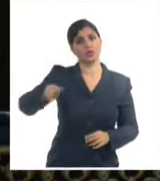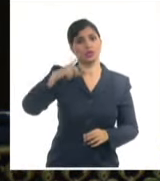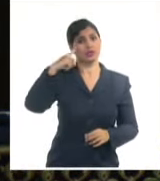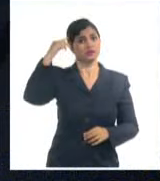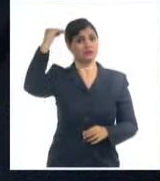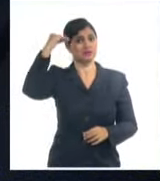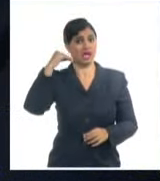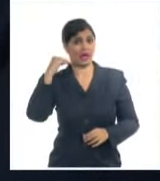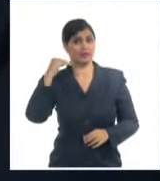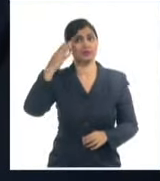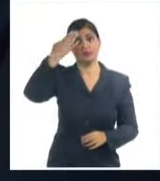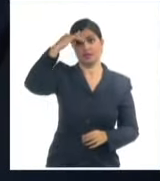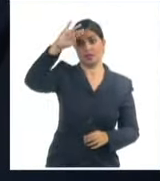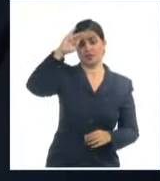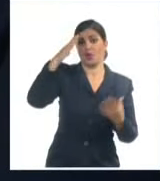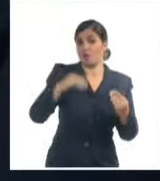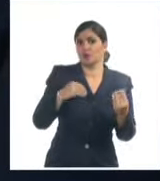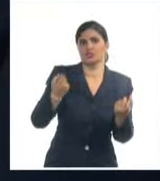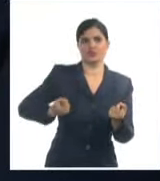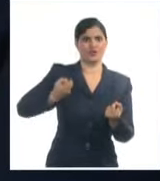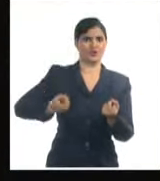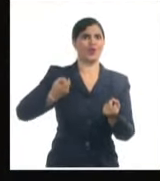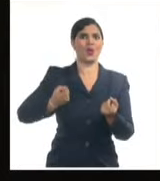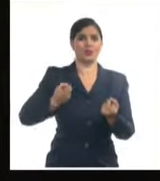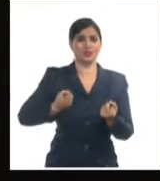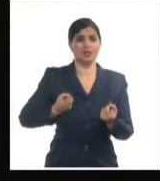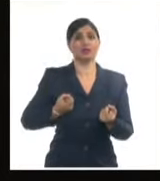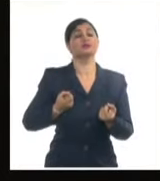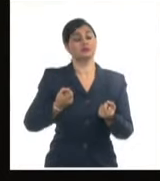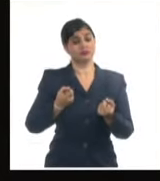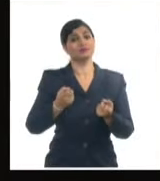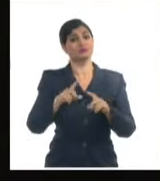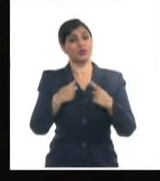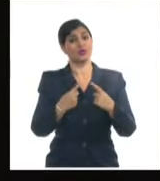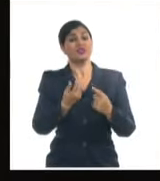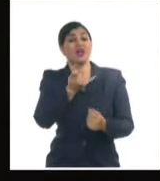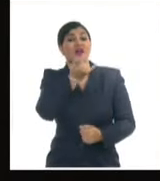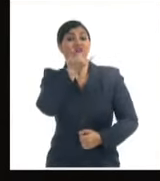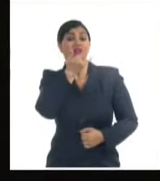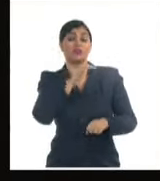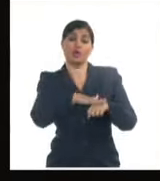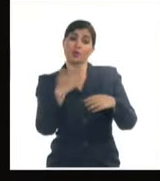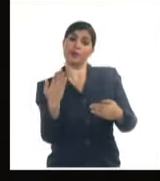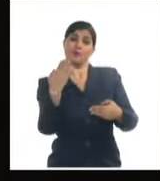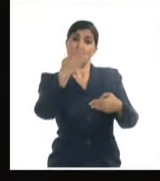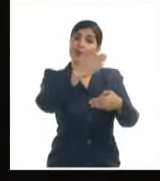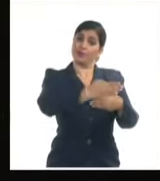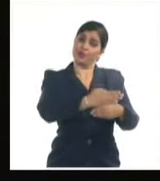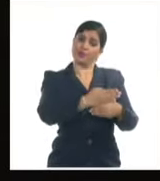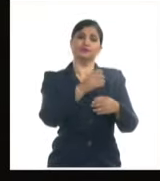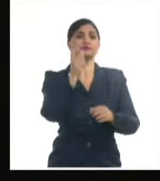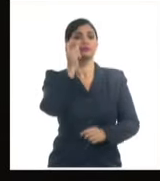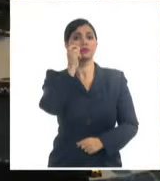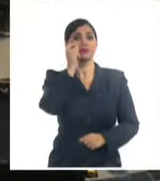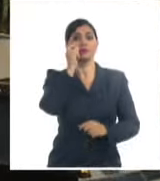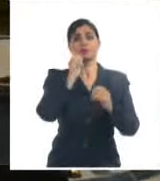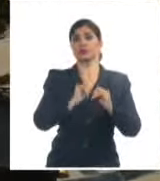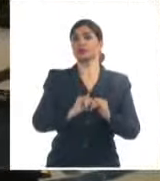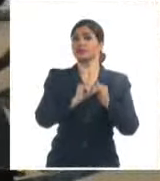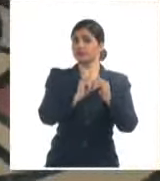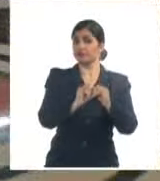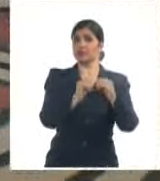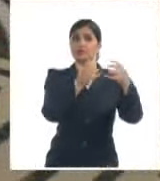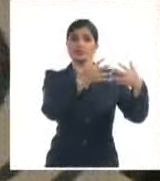que Cuba? El vicecanciller cubano Carlos Fernández de Cosío señaló que Estados Unidos ha mutilado